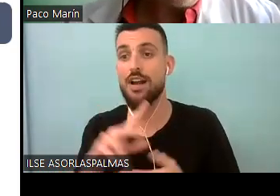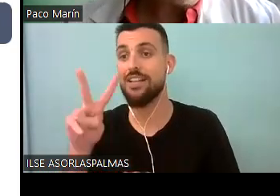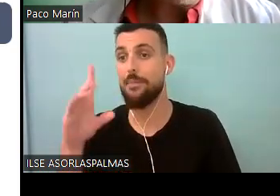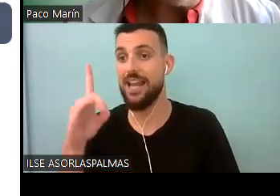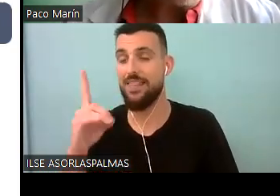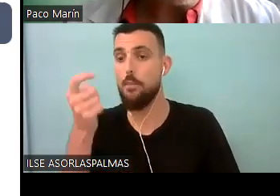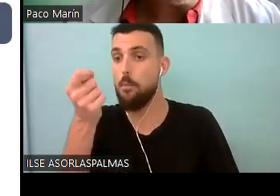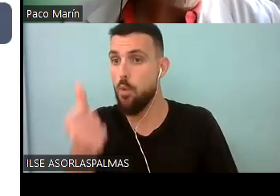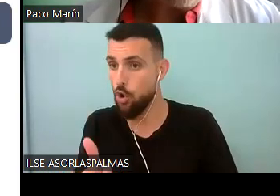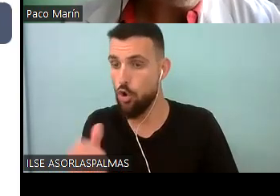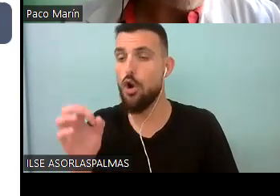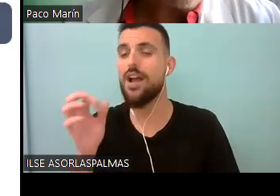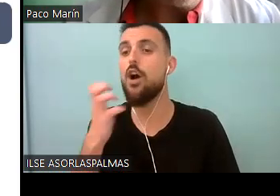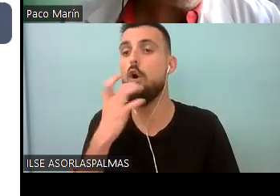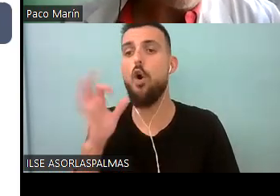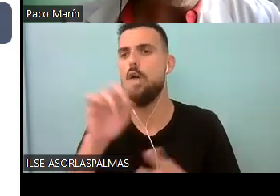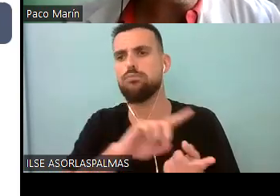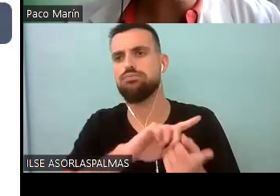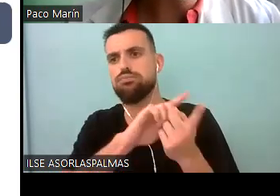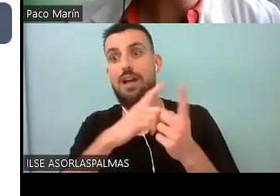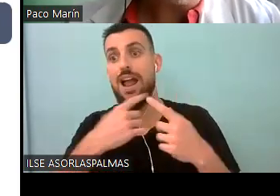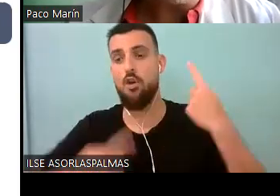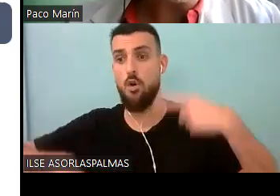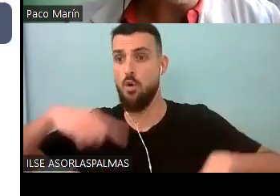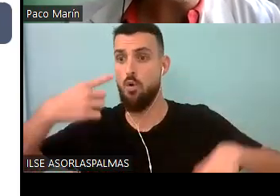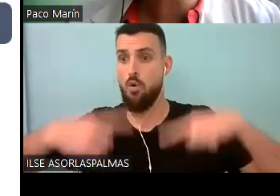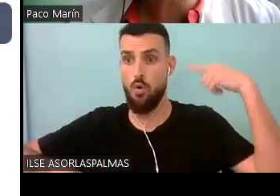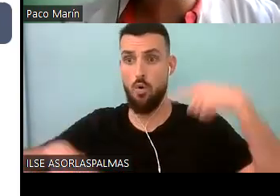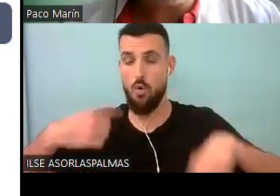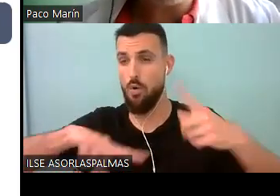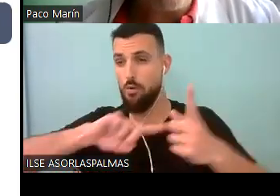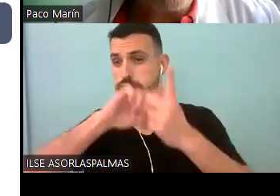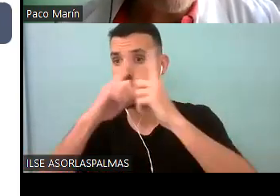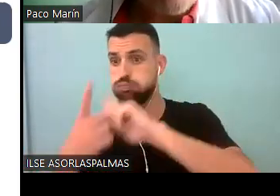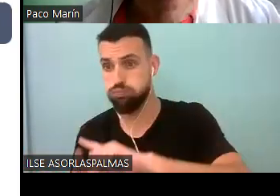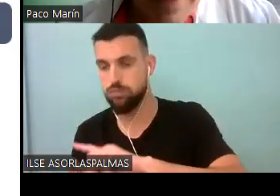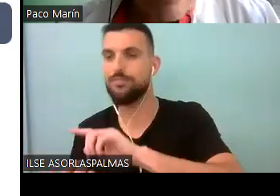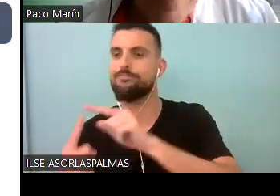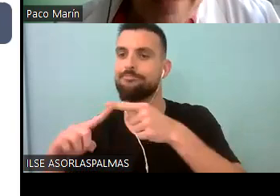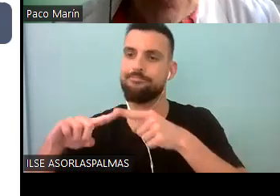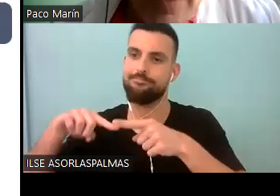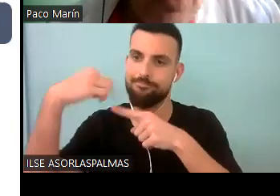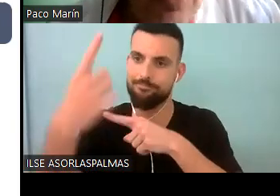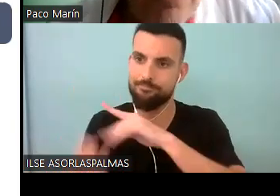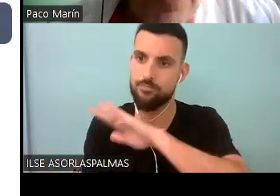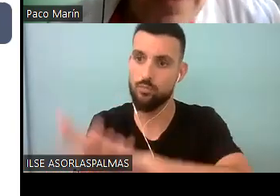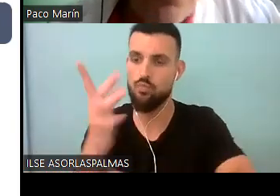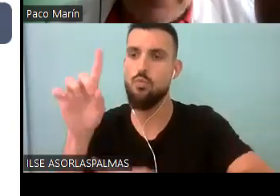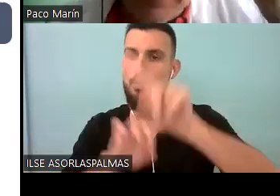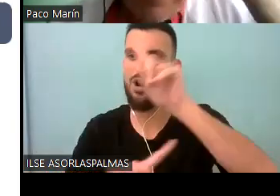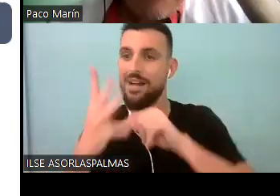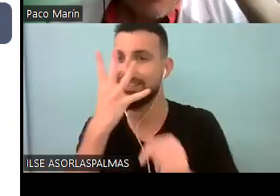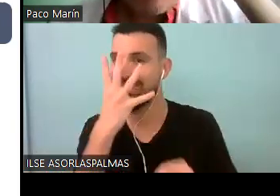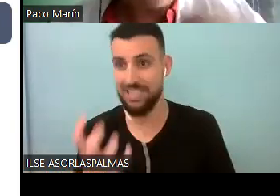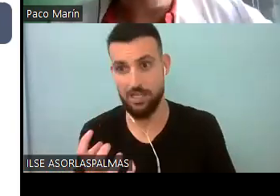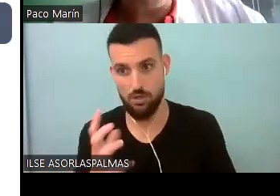D y por lo que sea se modifica la cantidad de calcio que tenemos circulando en el cuerpo, eso nos puede dar problemas vitales serios en algunos casos. O sea, que hemos